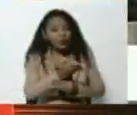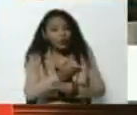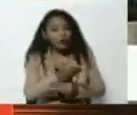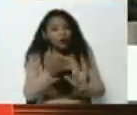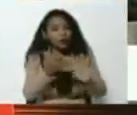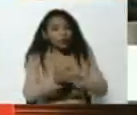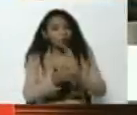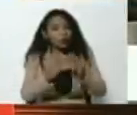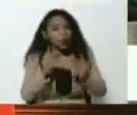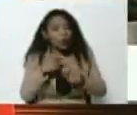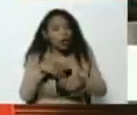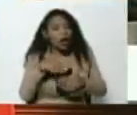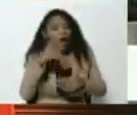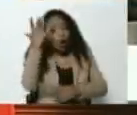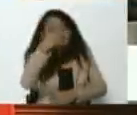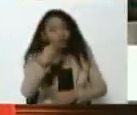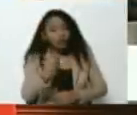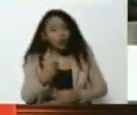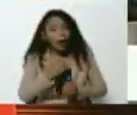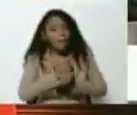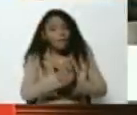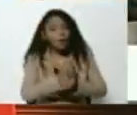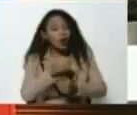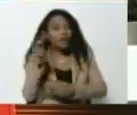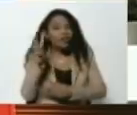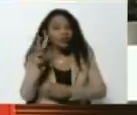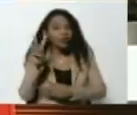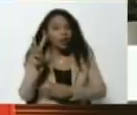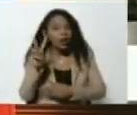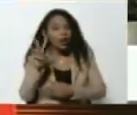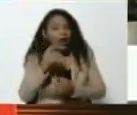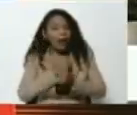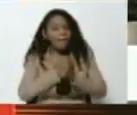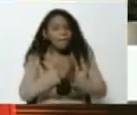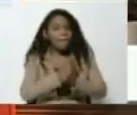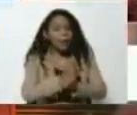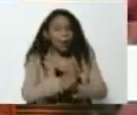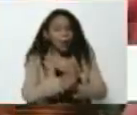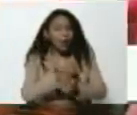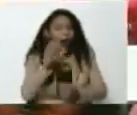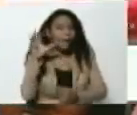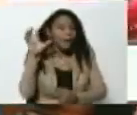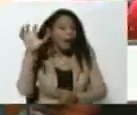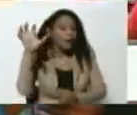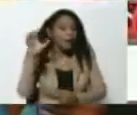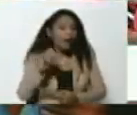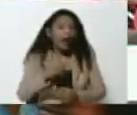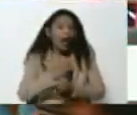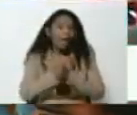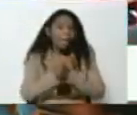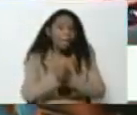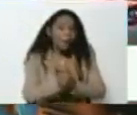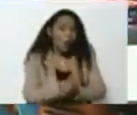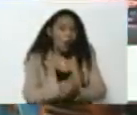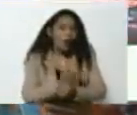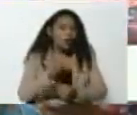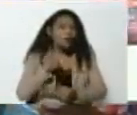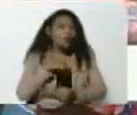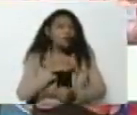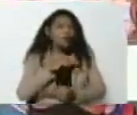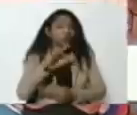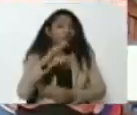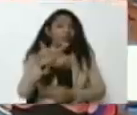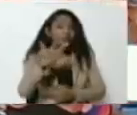en la juventud, el amor en Venezuela, el amor en la patria, el amor en nuestro